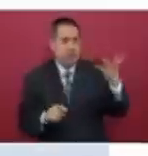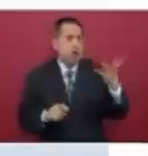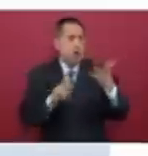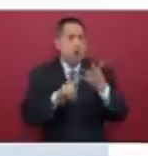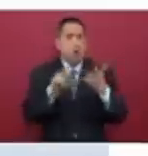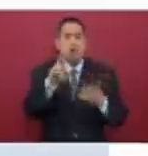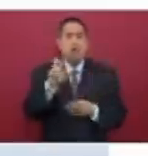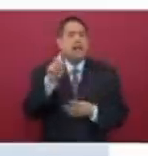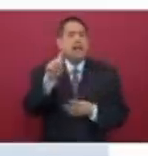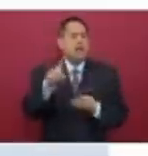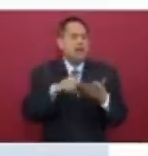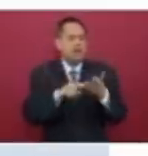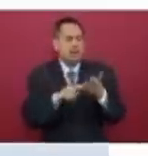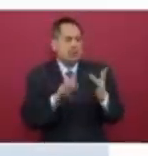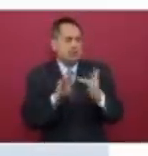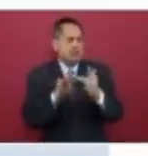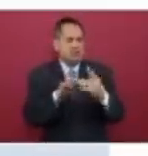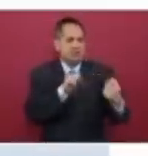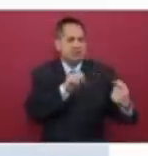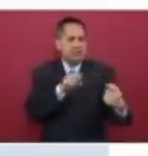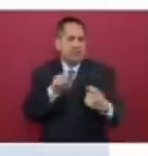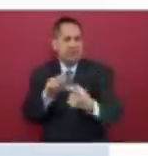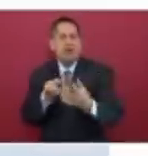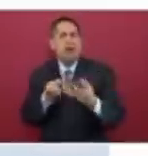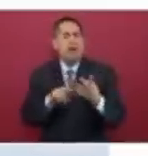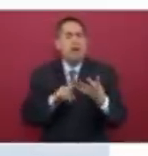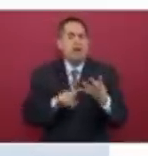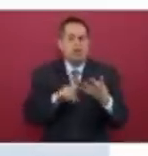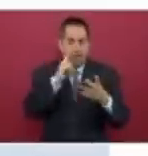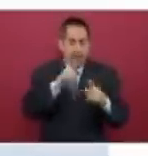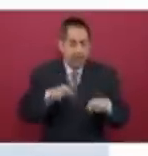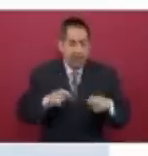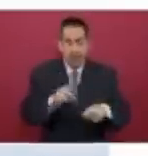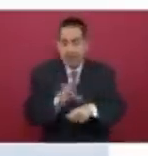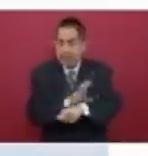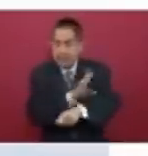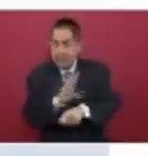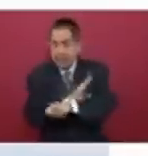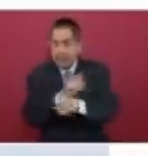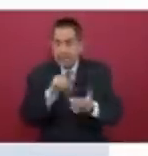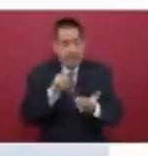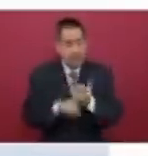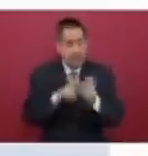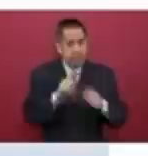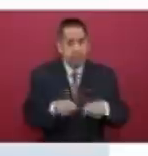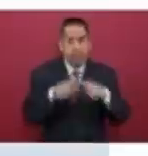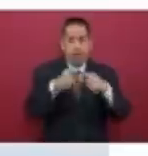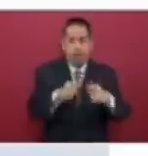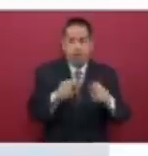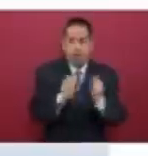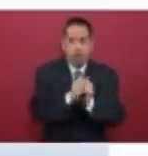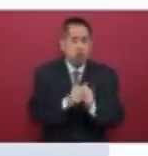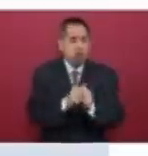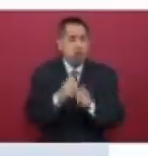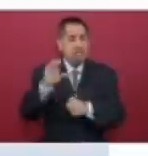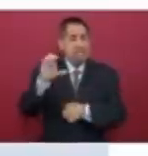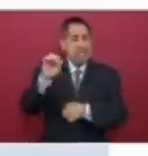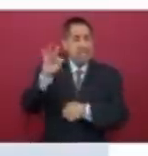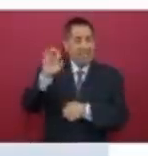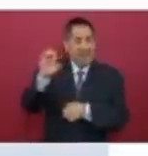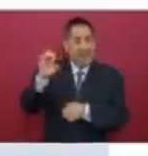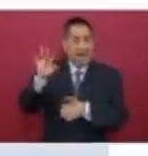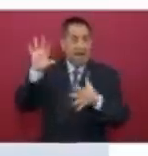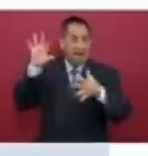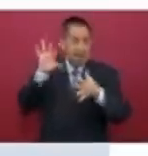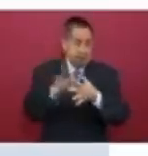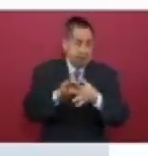transmisión asociada que se suministrará la energía producida al sistema interconectado nacional de la